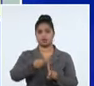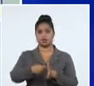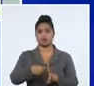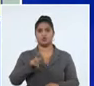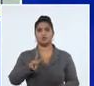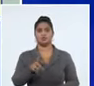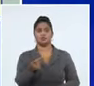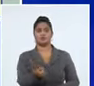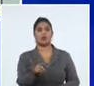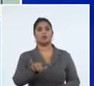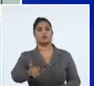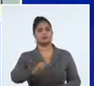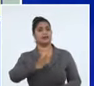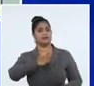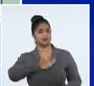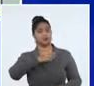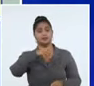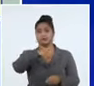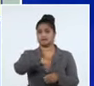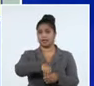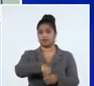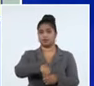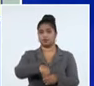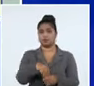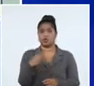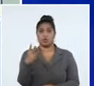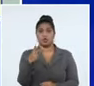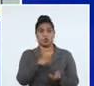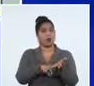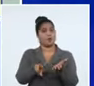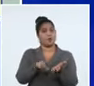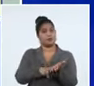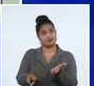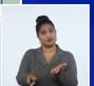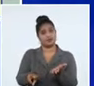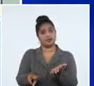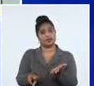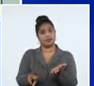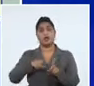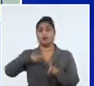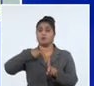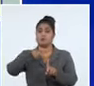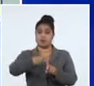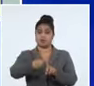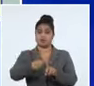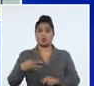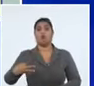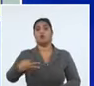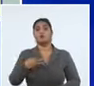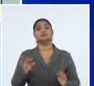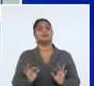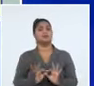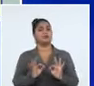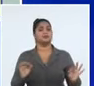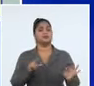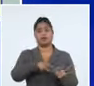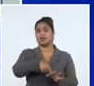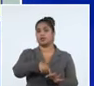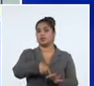100.000 habitantes. Son las dos provincias y el municipio especial los que tienen las tasas